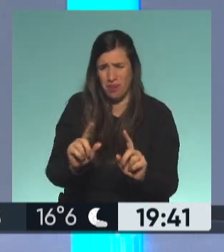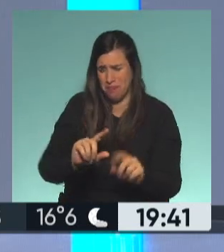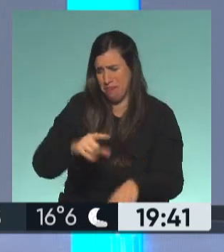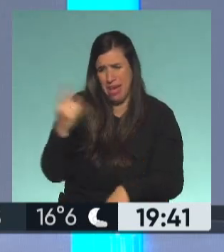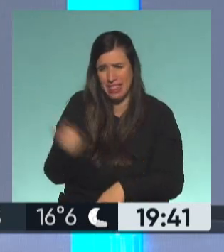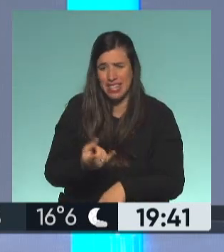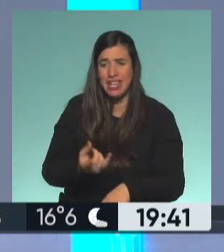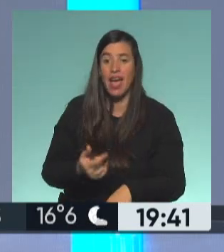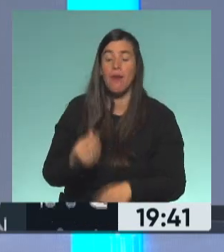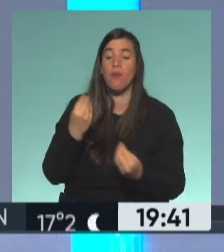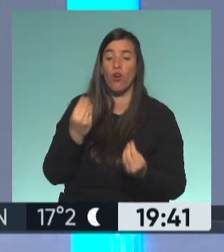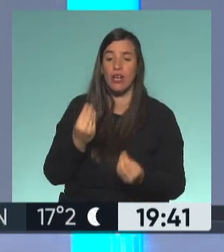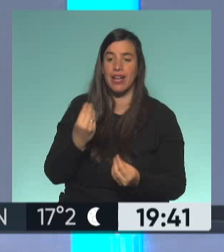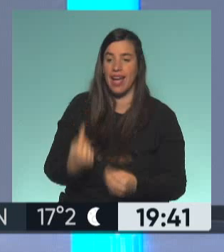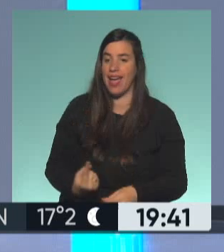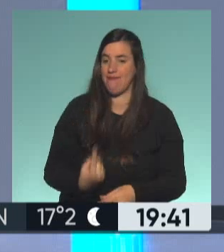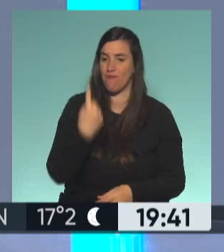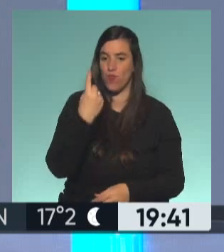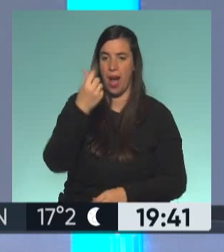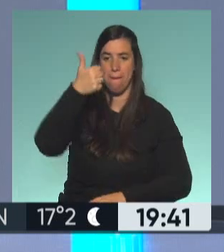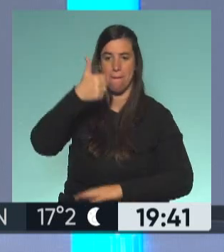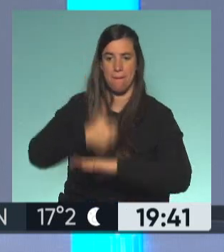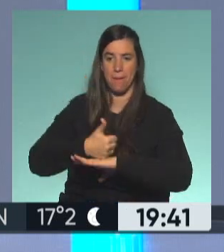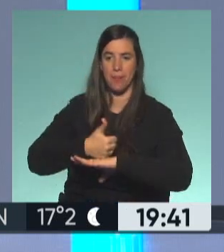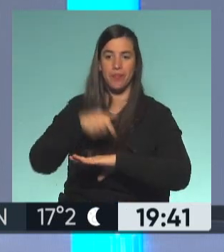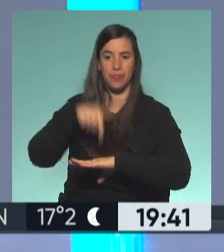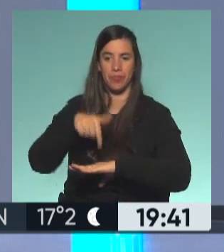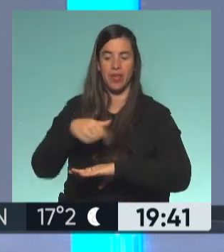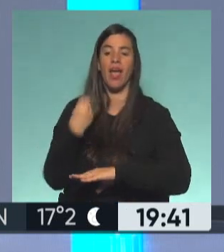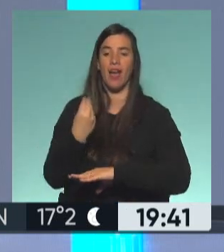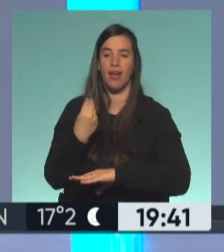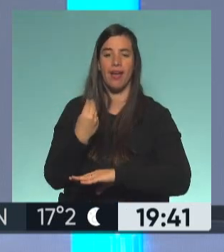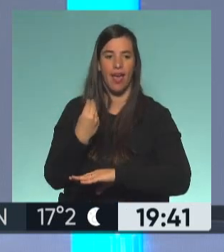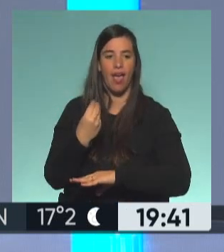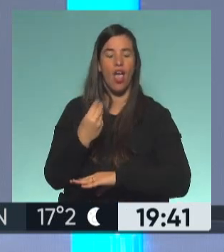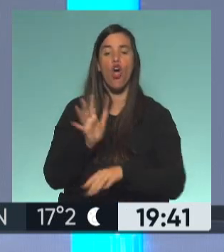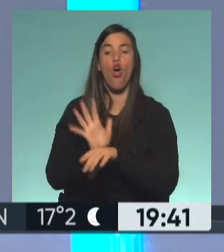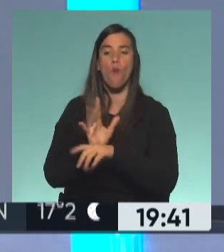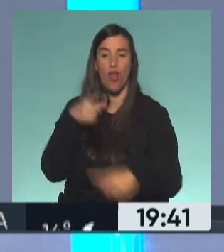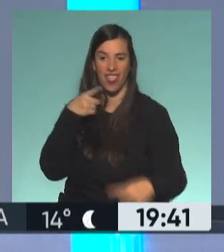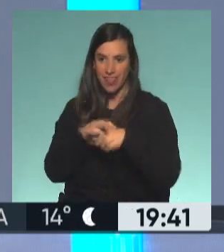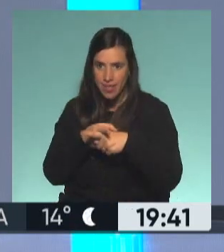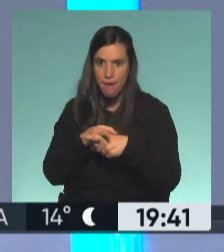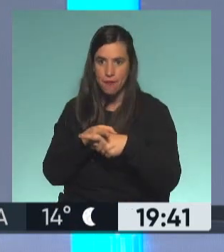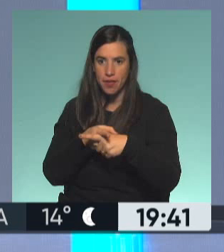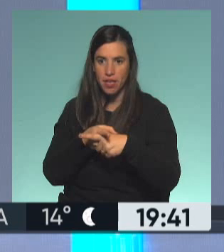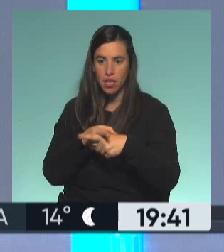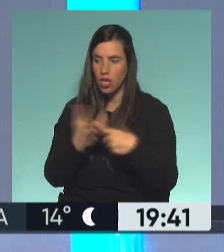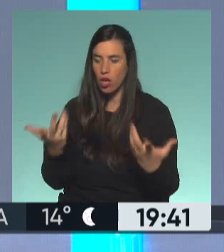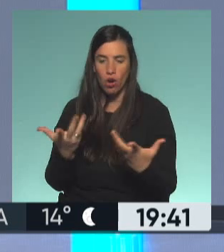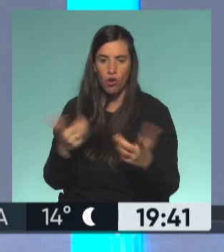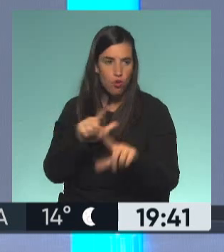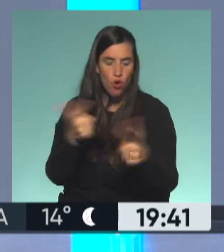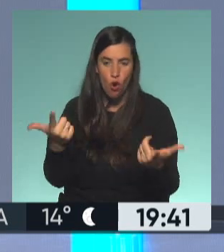orden existente desde una postura de mayor justicia, de mayor equidad. Entonces ese desafío, esa rebeldía, aparece